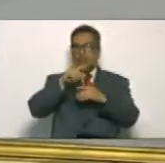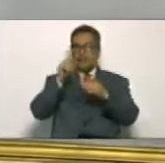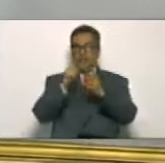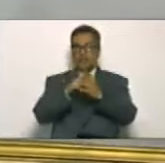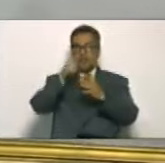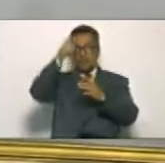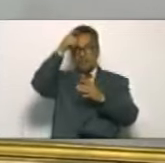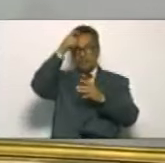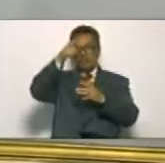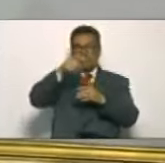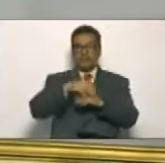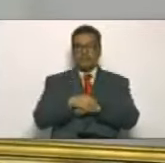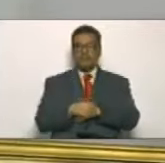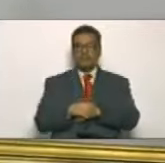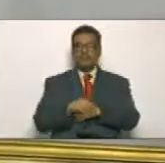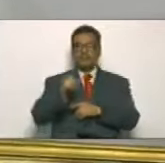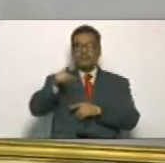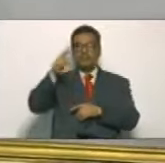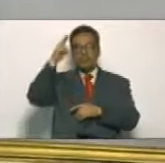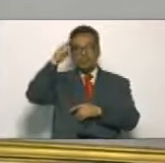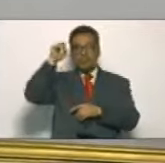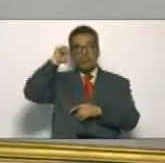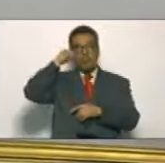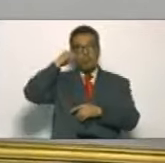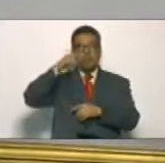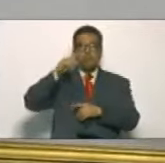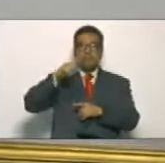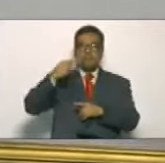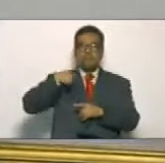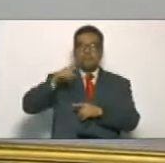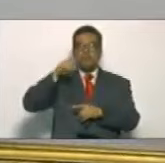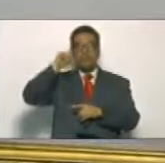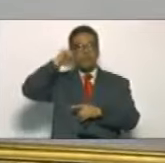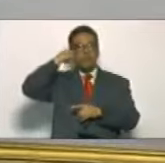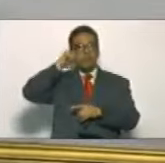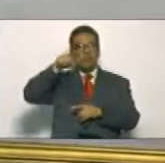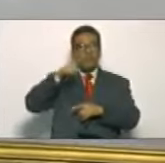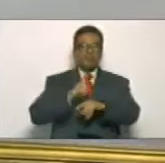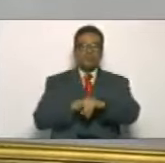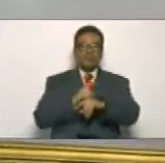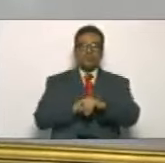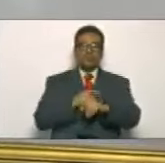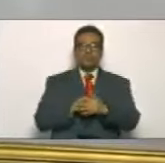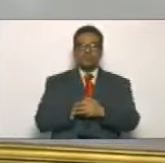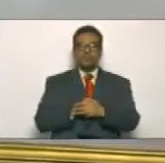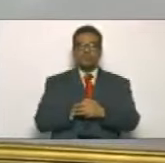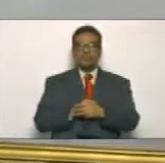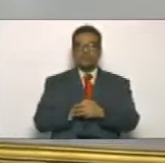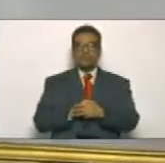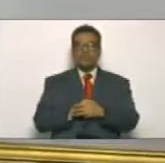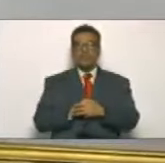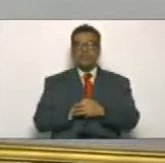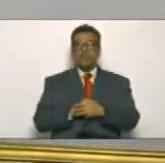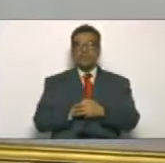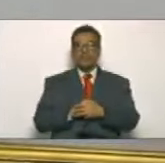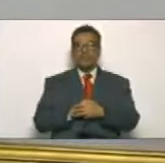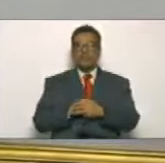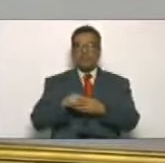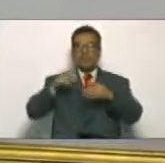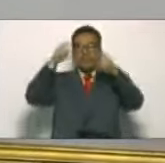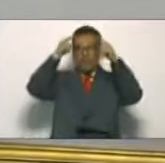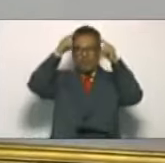puntofijismo. Hay que recordar, habría que recordar en este momento, que fue